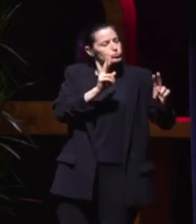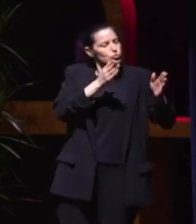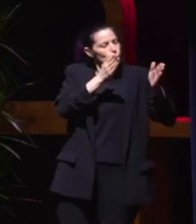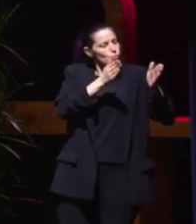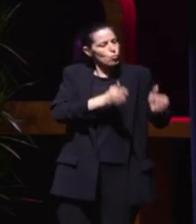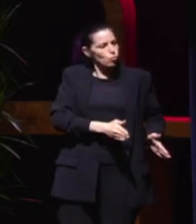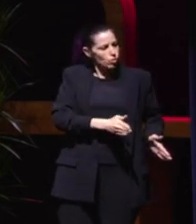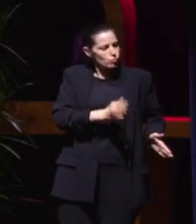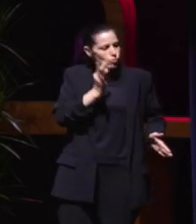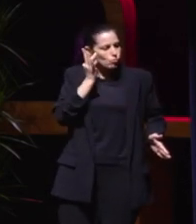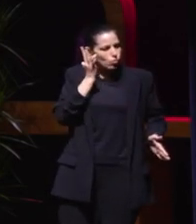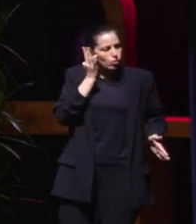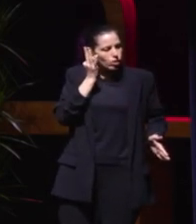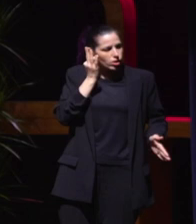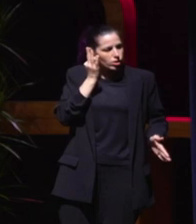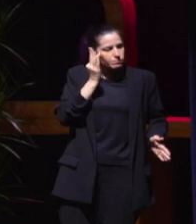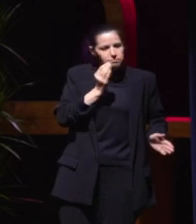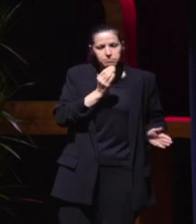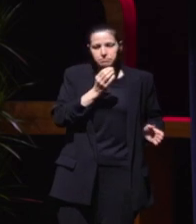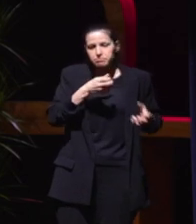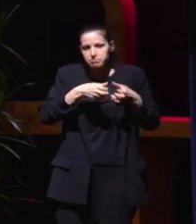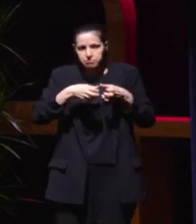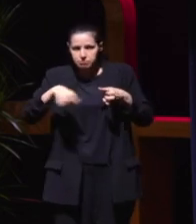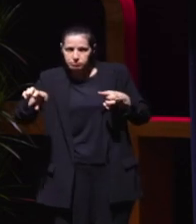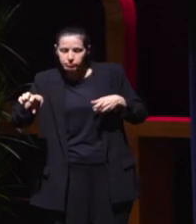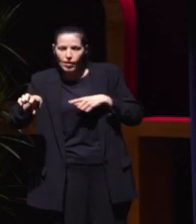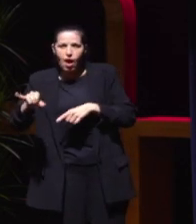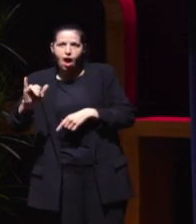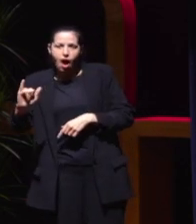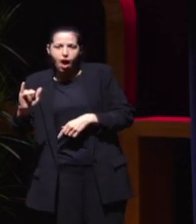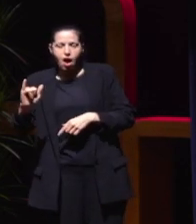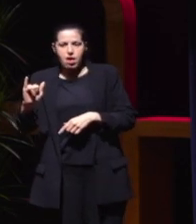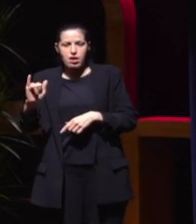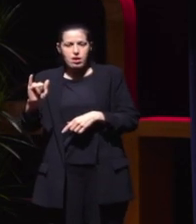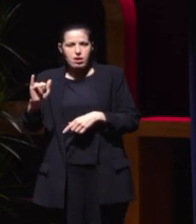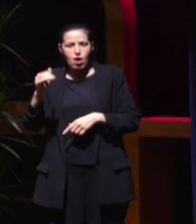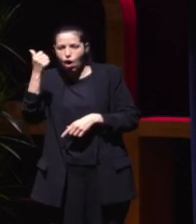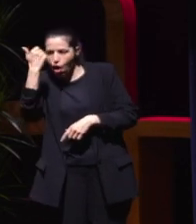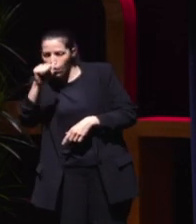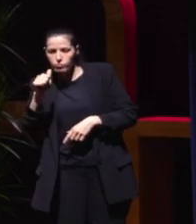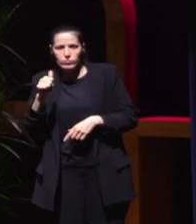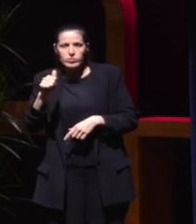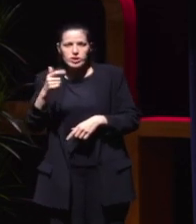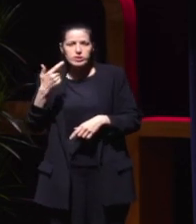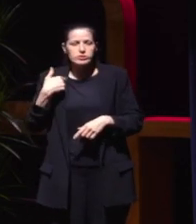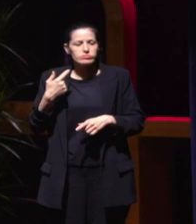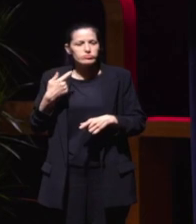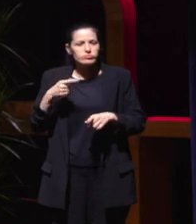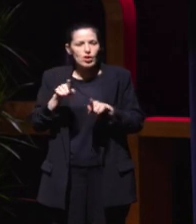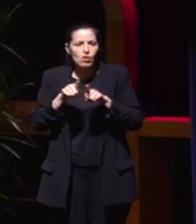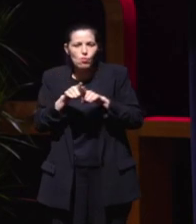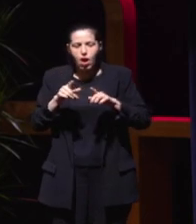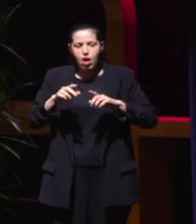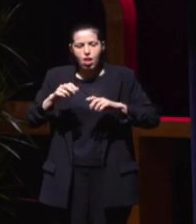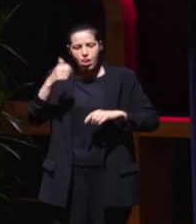y cuando llegan a los hombres Pues es Arthur penn es Matrix son hombres en acción